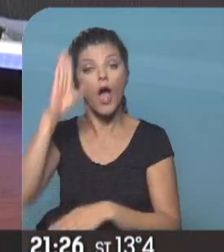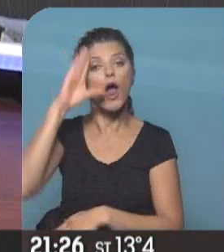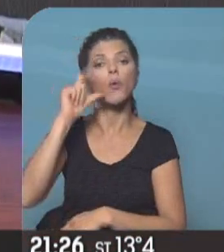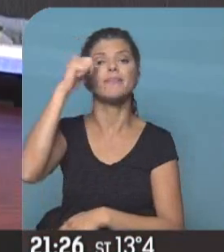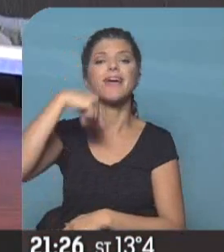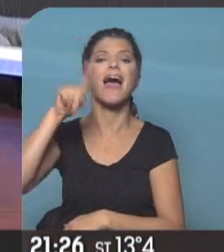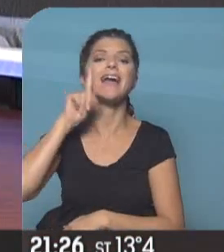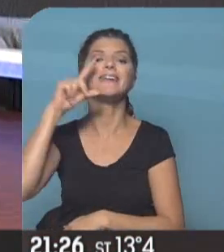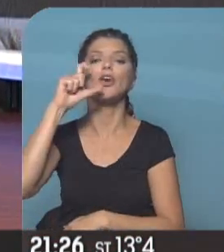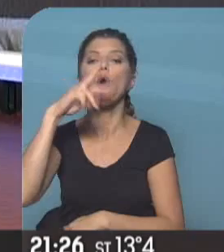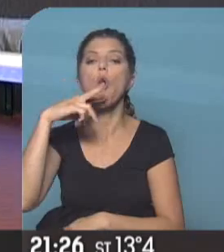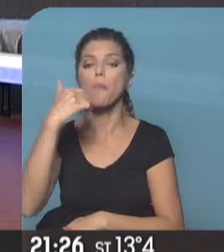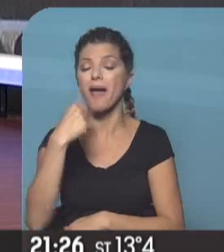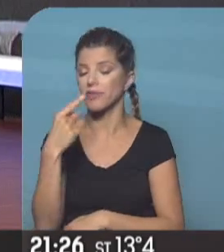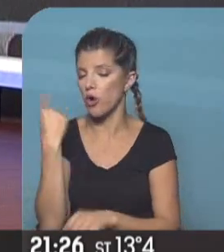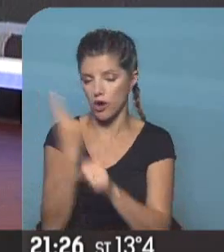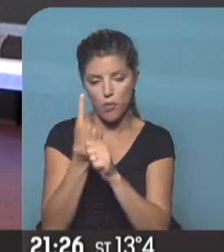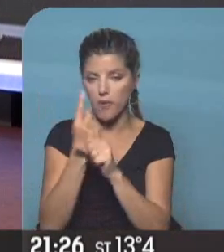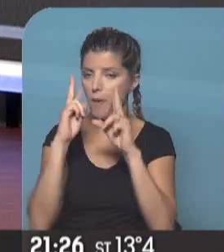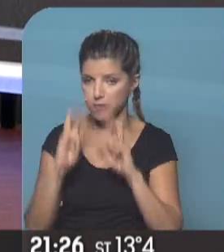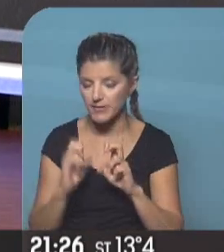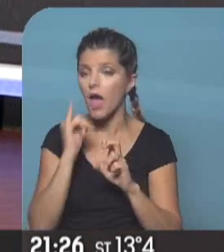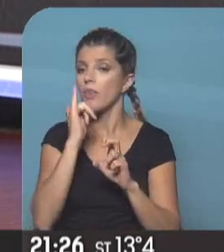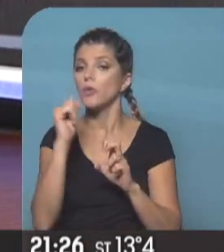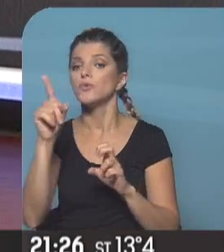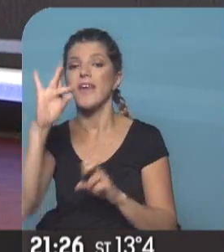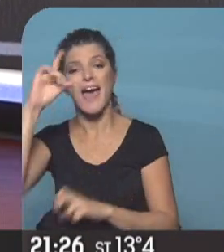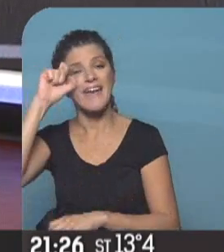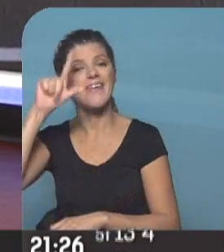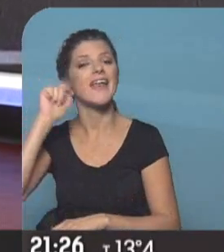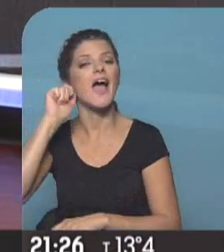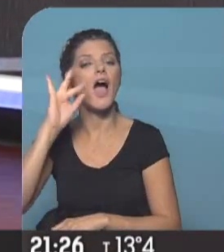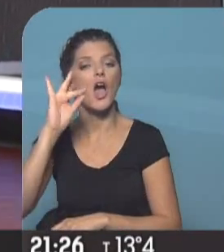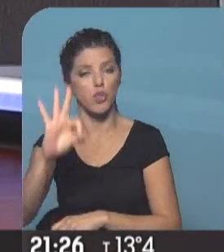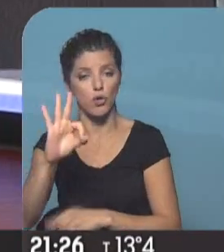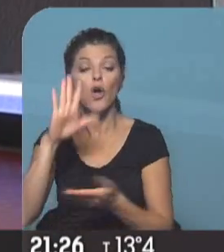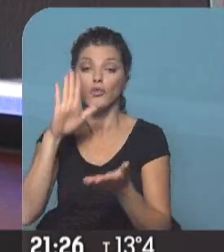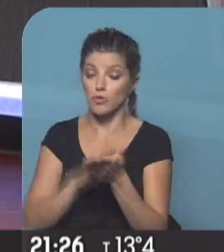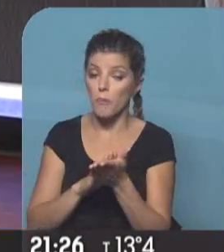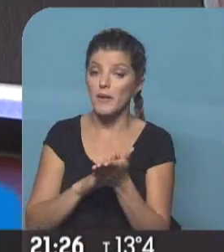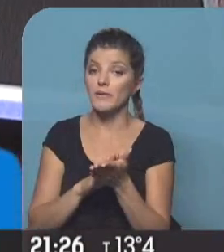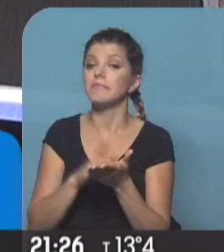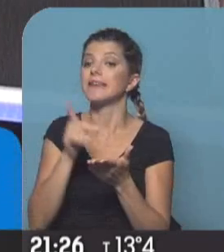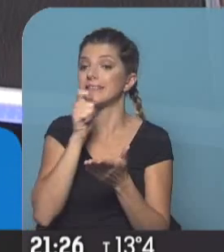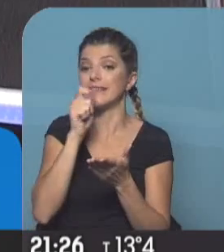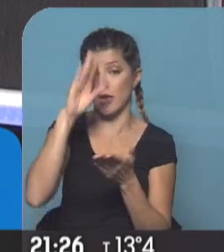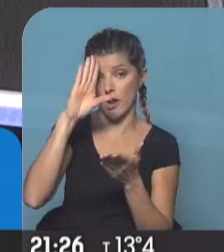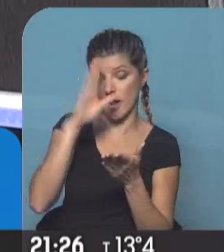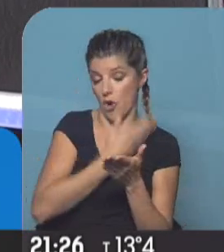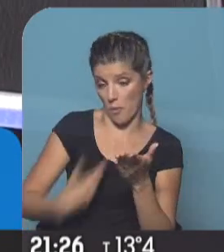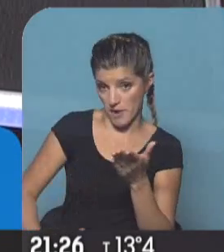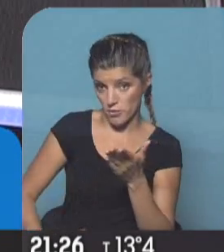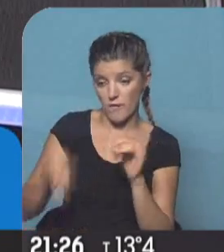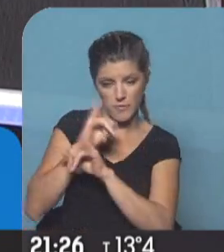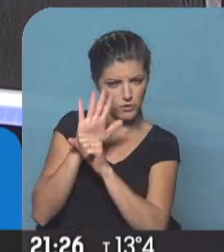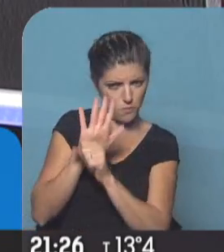declaró incompetente para investigar la denuncia del fiscal Delgado con respecto a la posibilidad de que hubiera un encubrimiento por parte del gobierno. Pero,